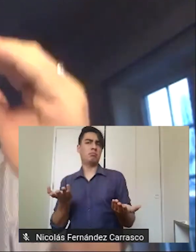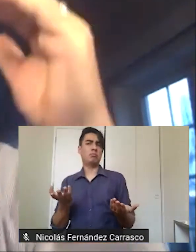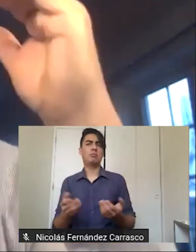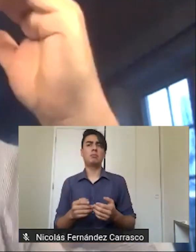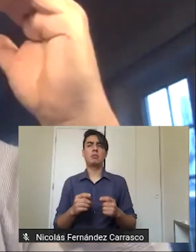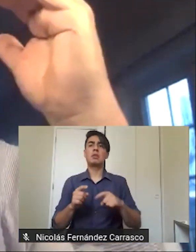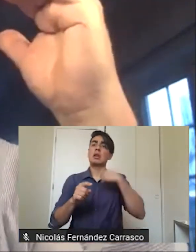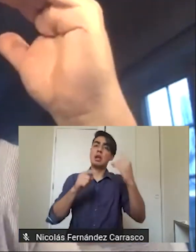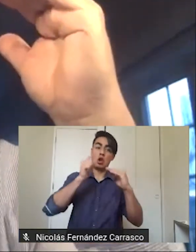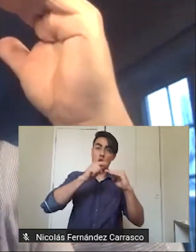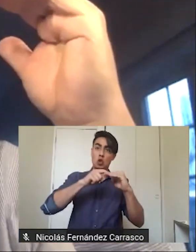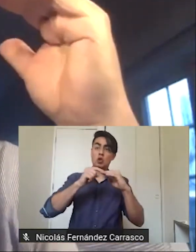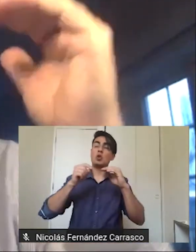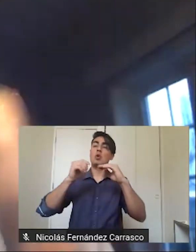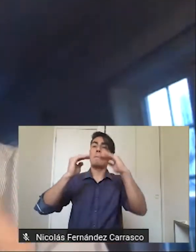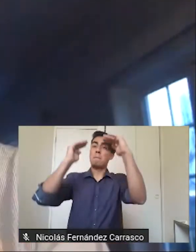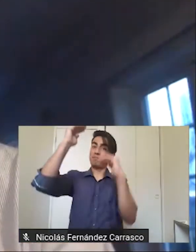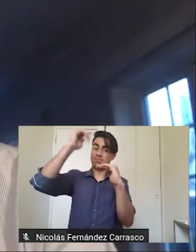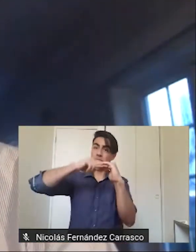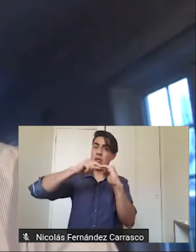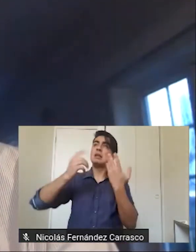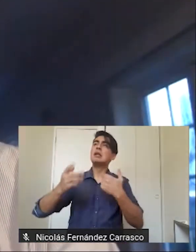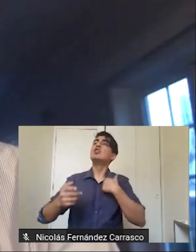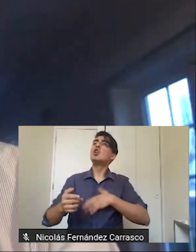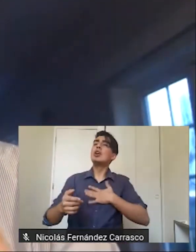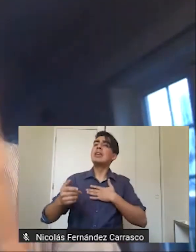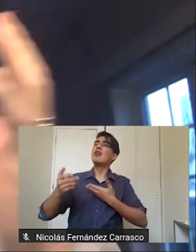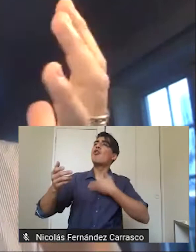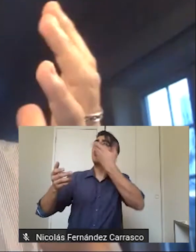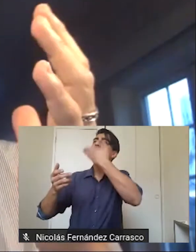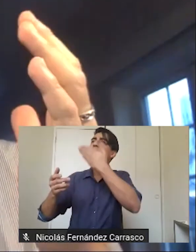va a decir, escúchame que yo tengo algo que contarte.